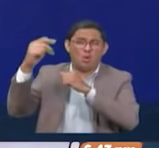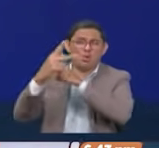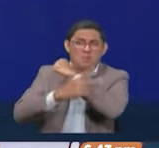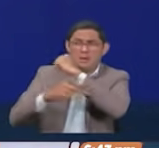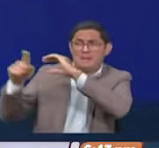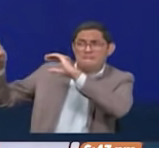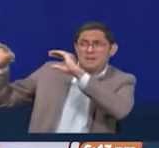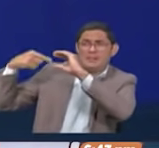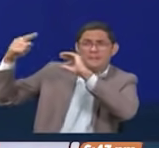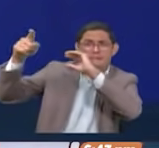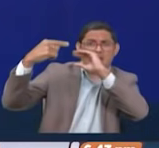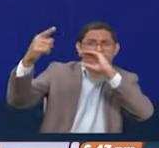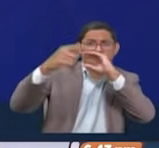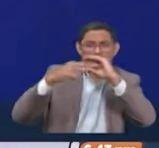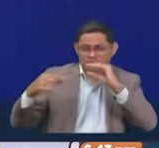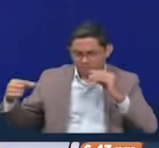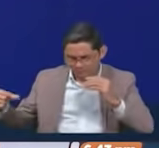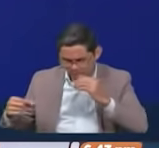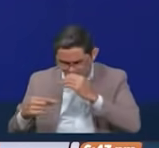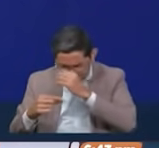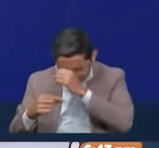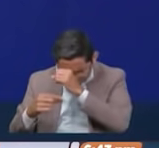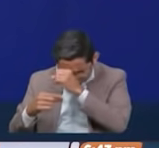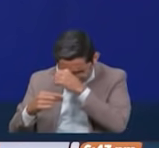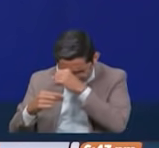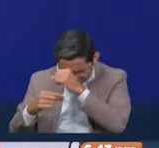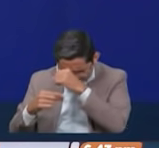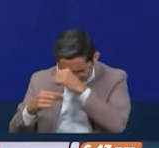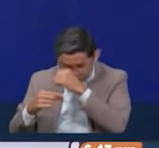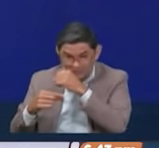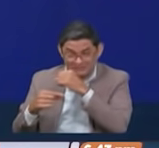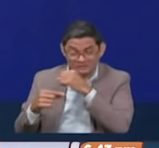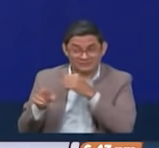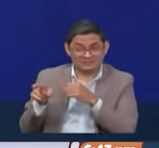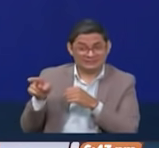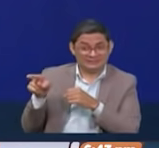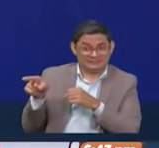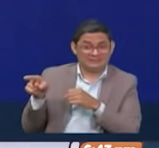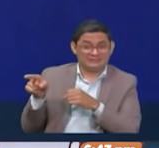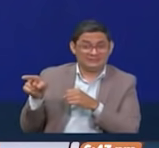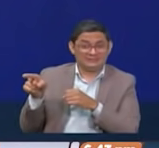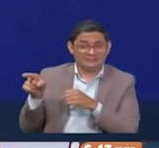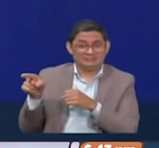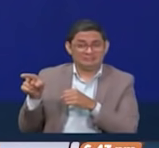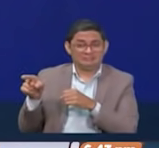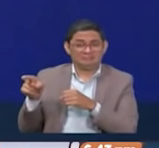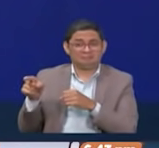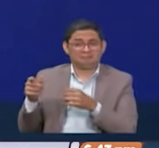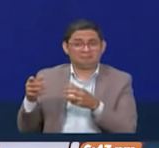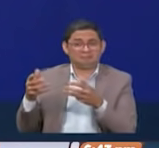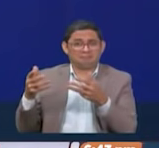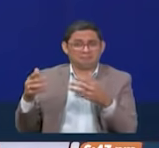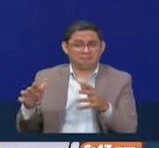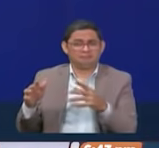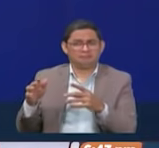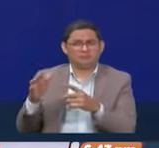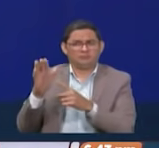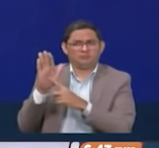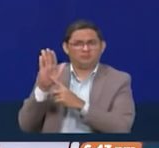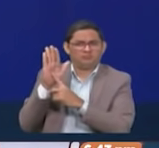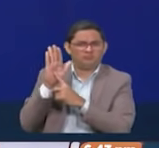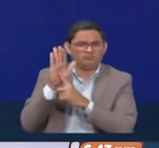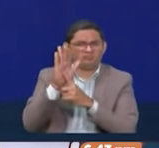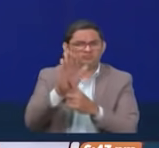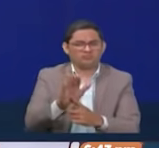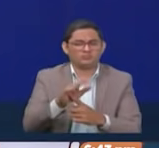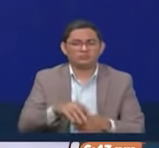estos profesionales están en disposición de presentarnos con mucho orgullo la evolución